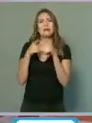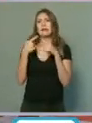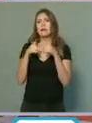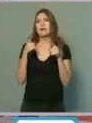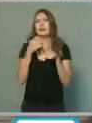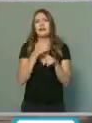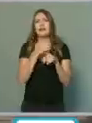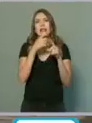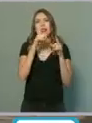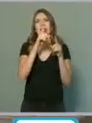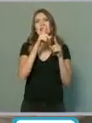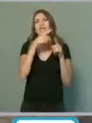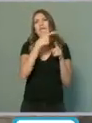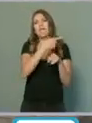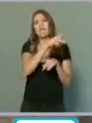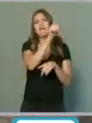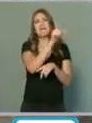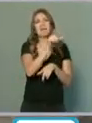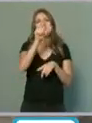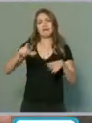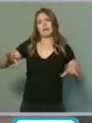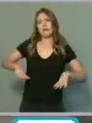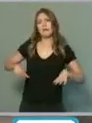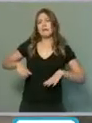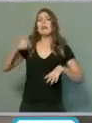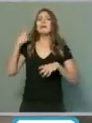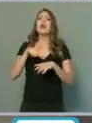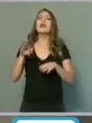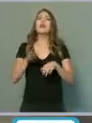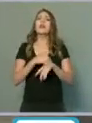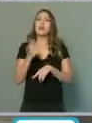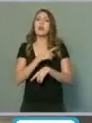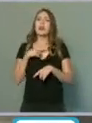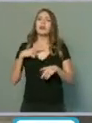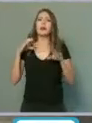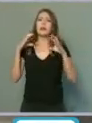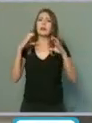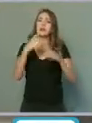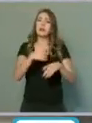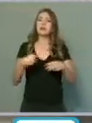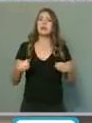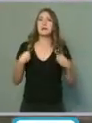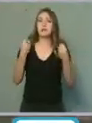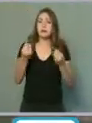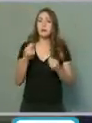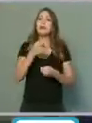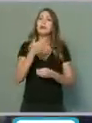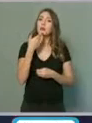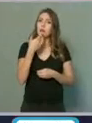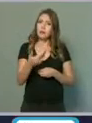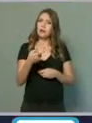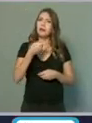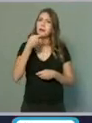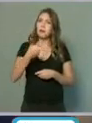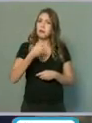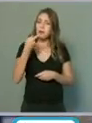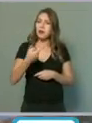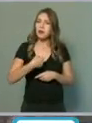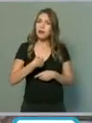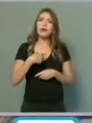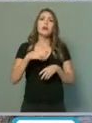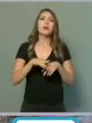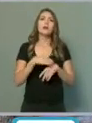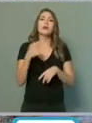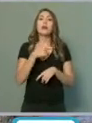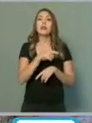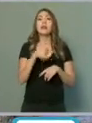hacia el medio ambiente o por qué debemos conservar la vida de las mariposas? Mira, es muy buena tu pregunta por una cosa. Las mariposas son